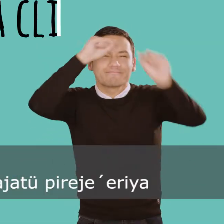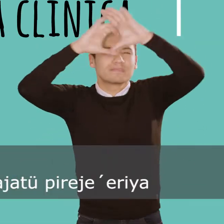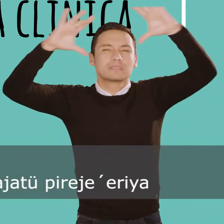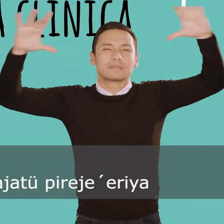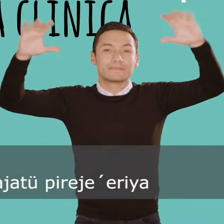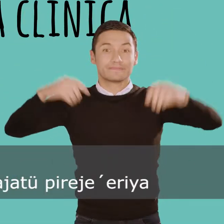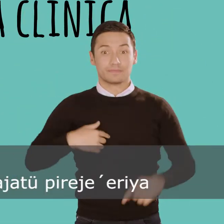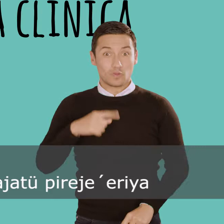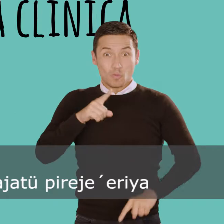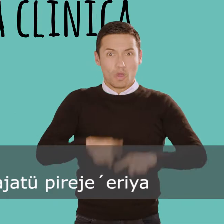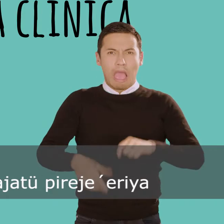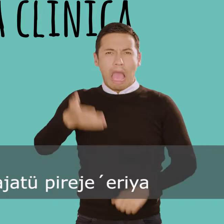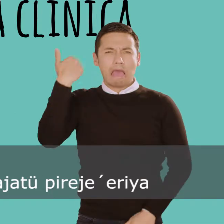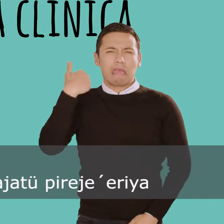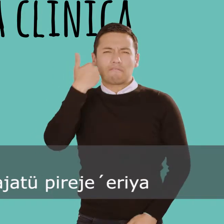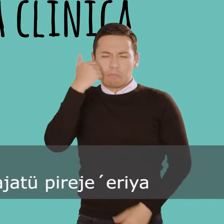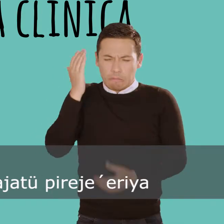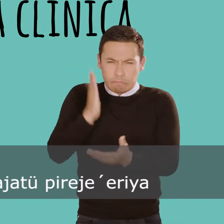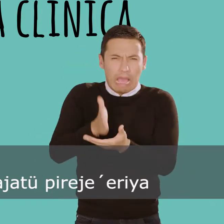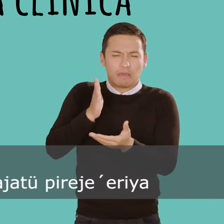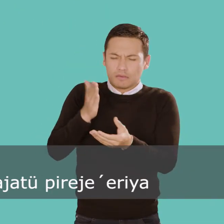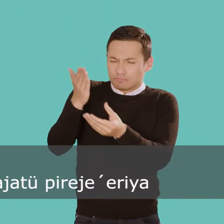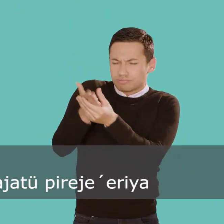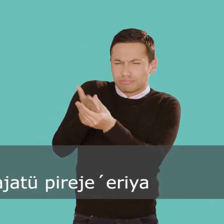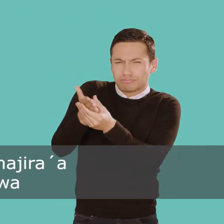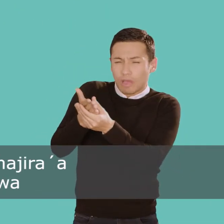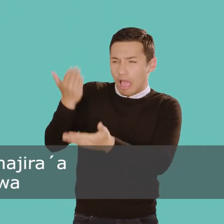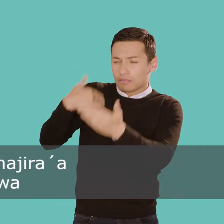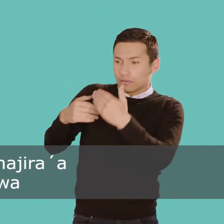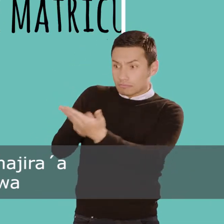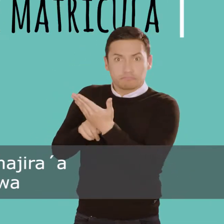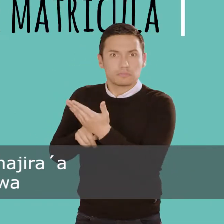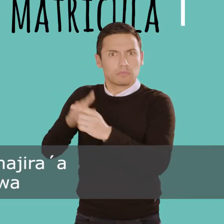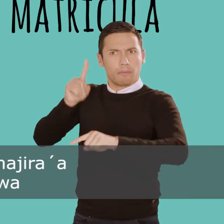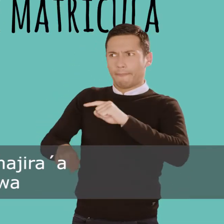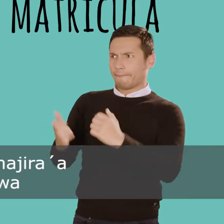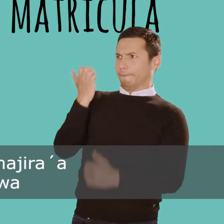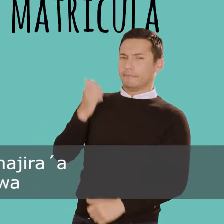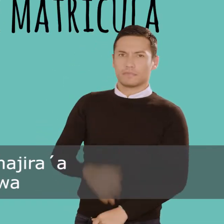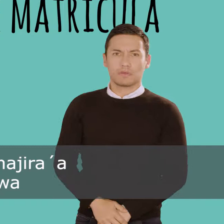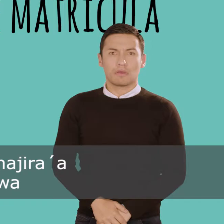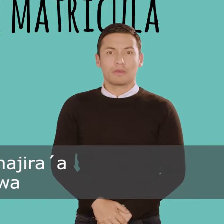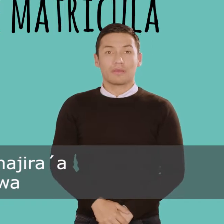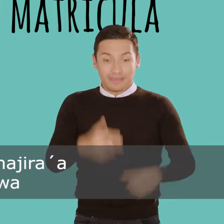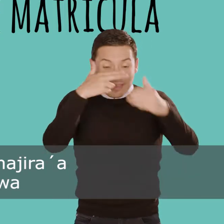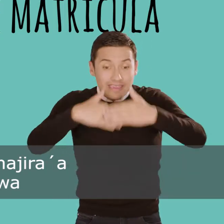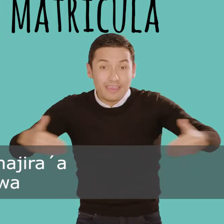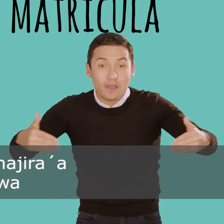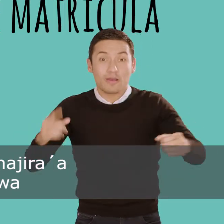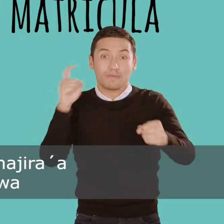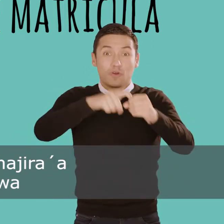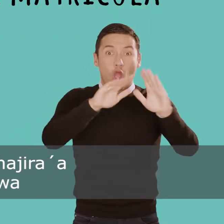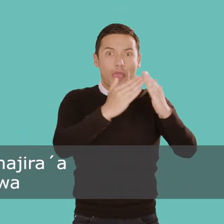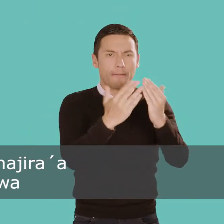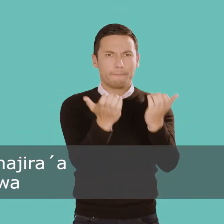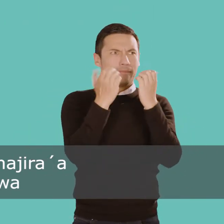Imagínese que no puede consultar su historia clínica. No sabe las fechas de matrícula para que los niños asistan al